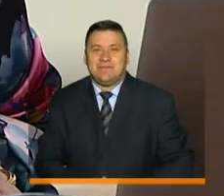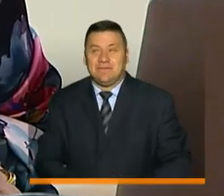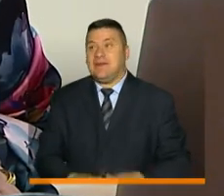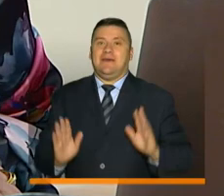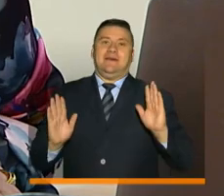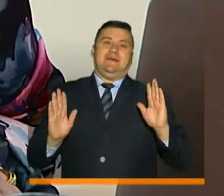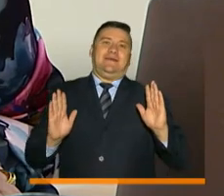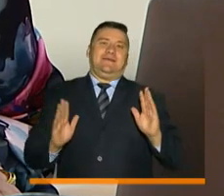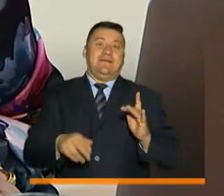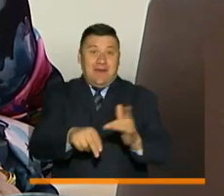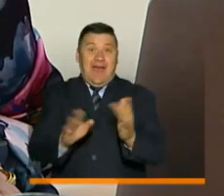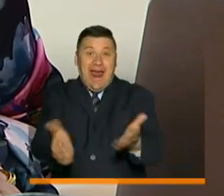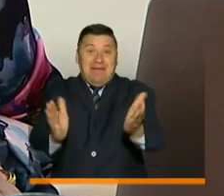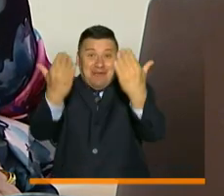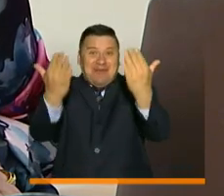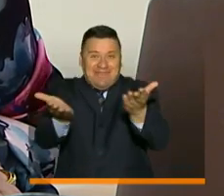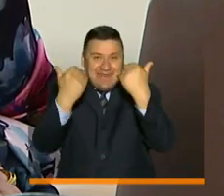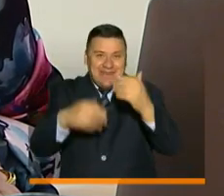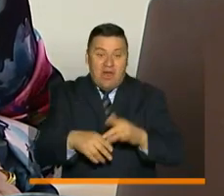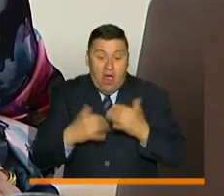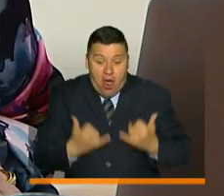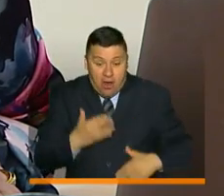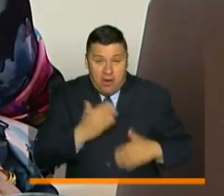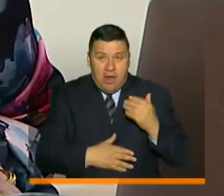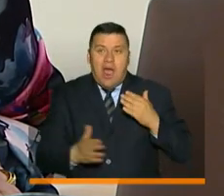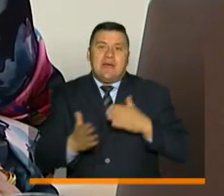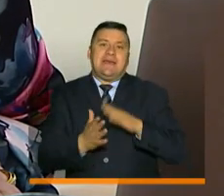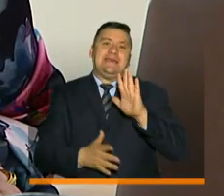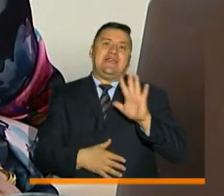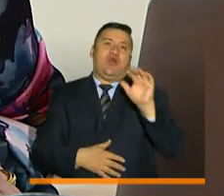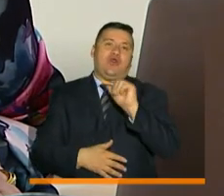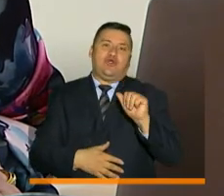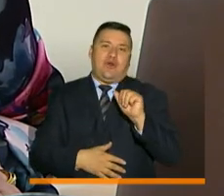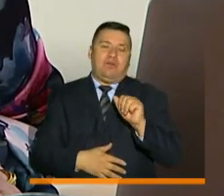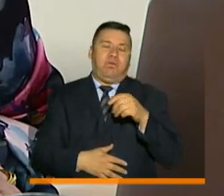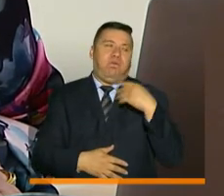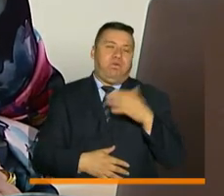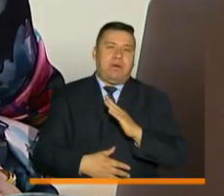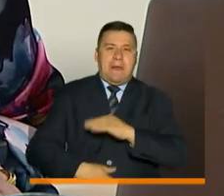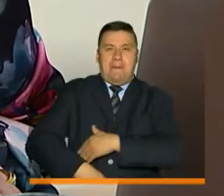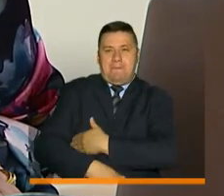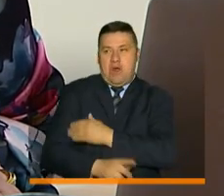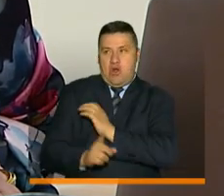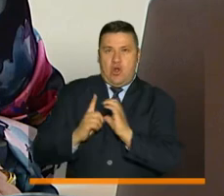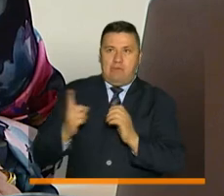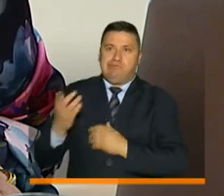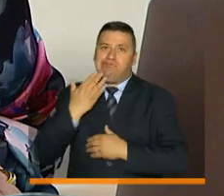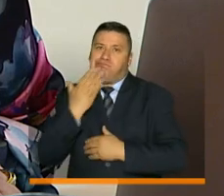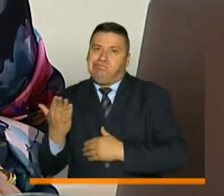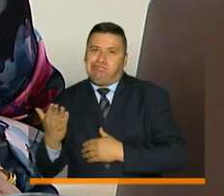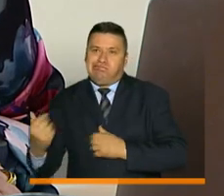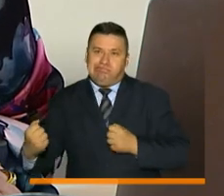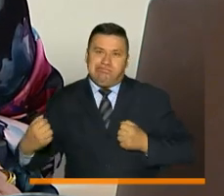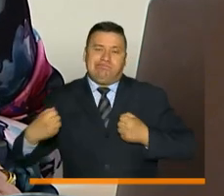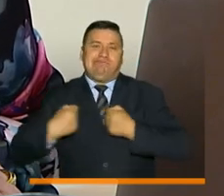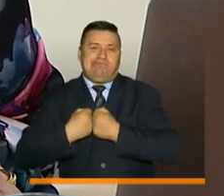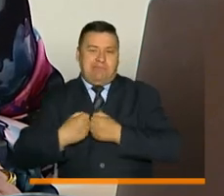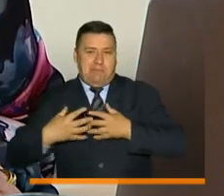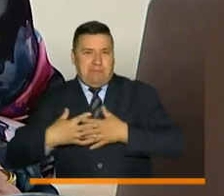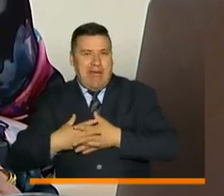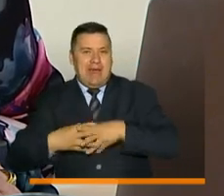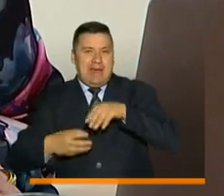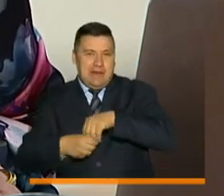Bueno, animémonos a partir de hoy hasta el 5 de octubre. Un agradecimiento muy grande al Ministerio de Cultura, que es el gran aliado, nuevamente